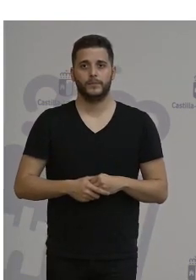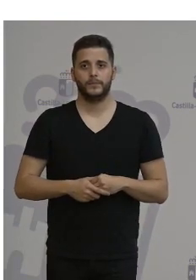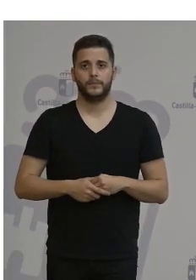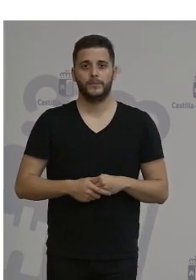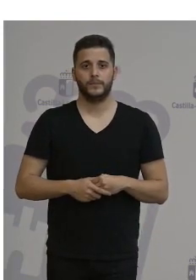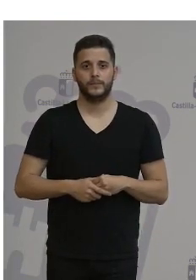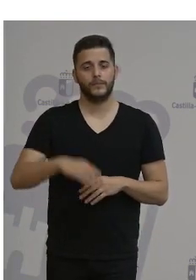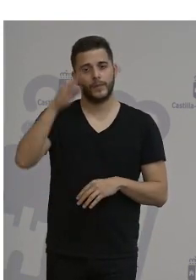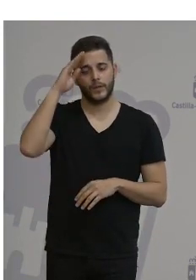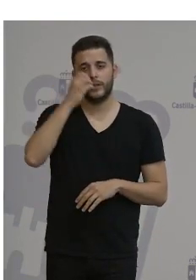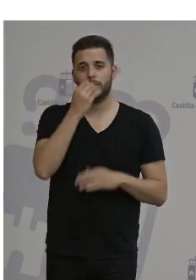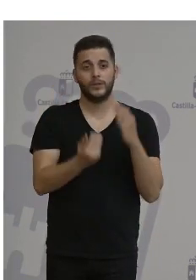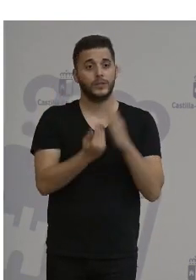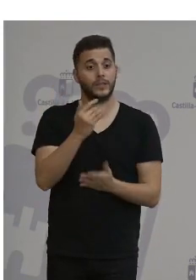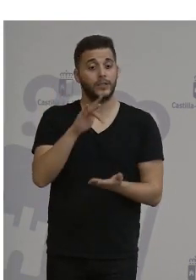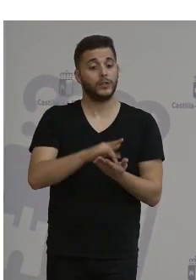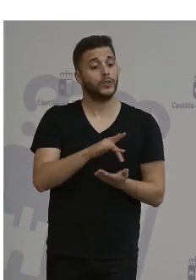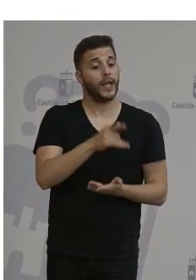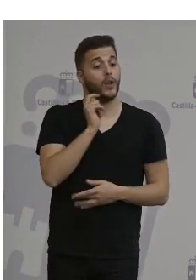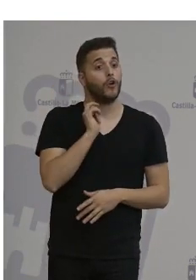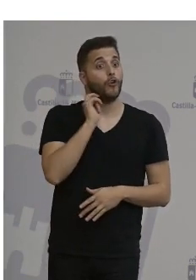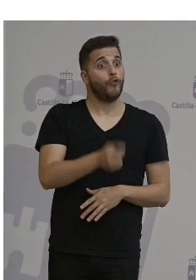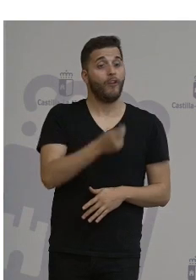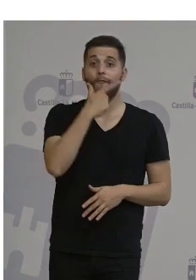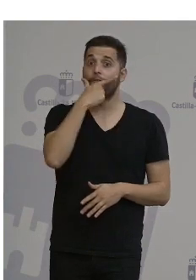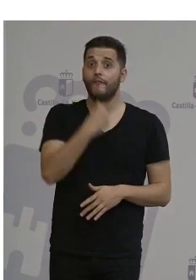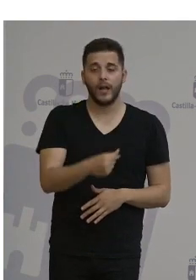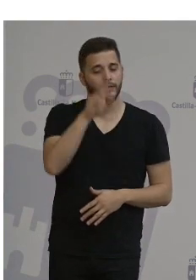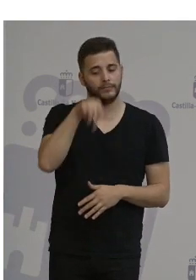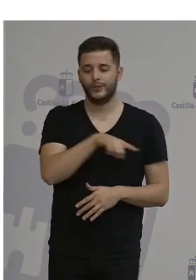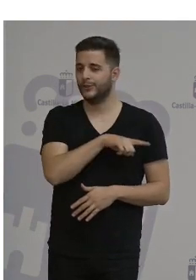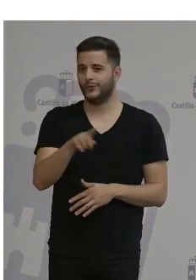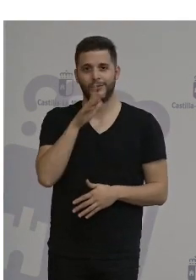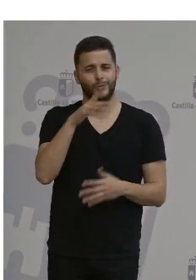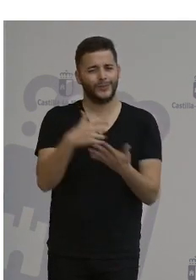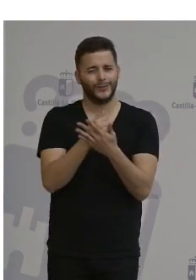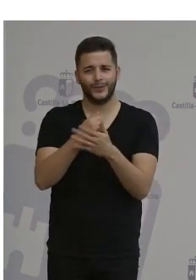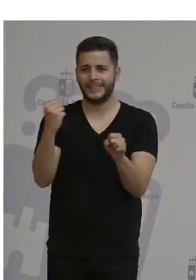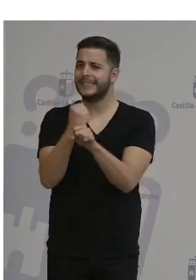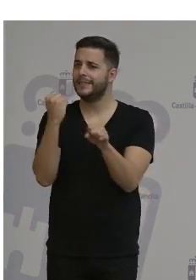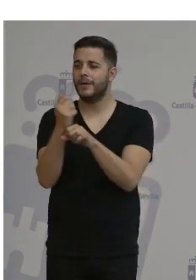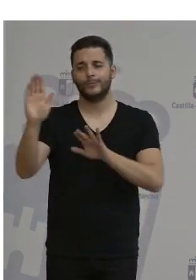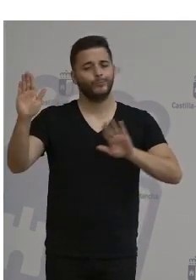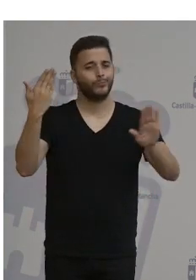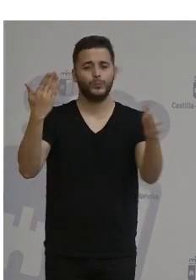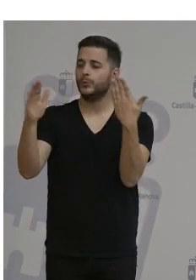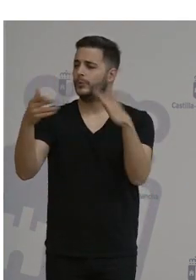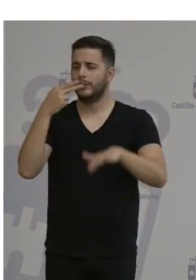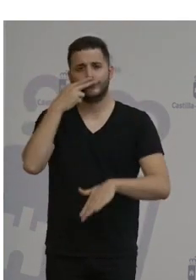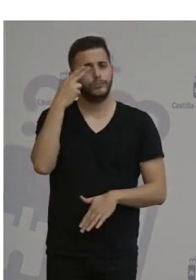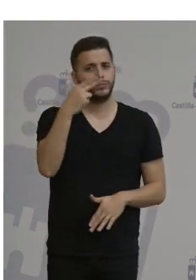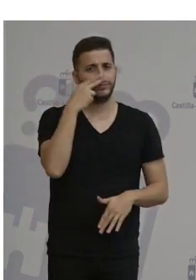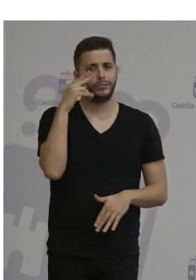Buenos días. Para el jurado no fue nada fácil, porque la verdad es que todos los trabajos presentados eran realmente interesantes.